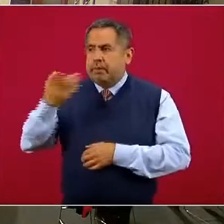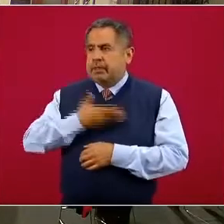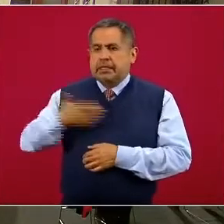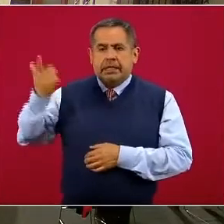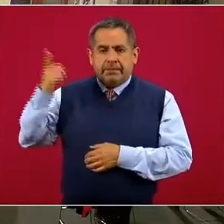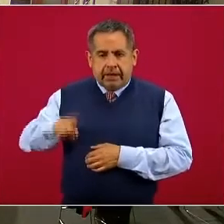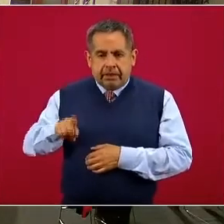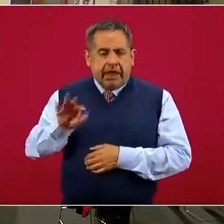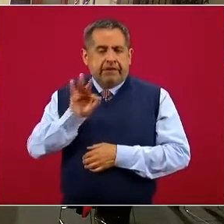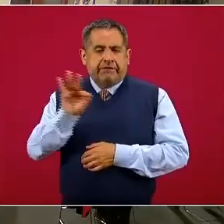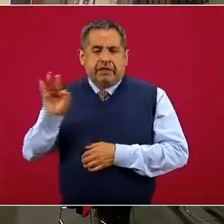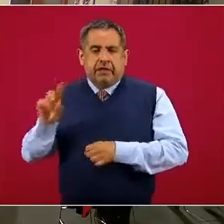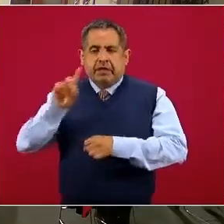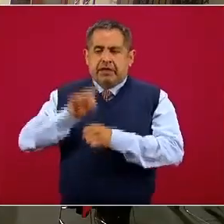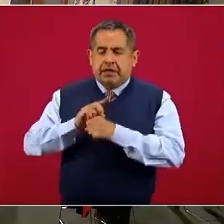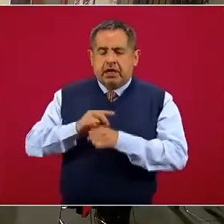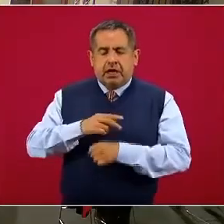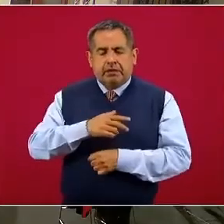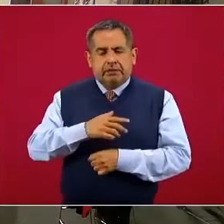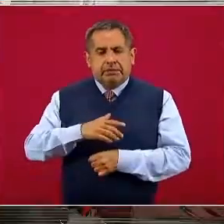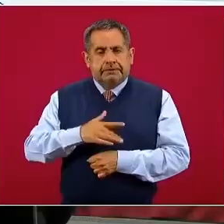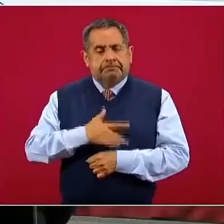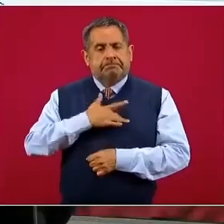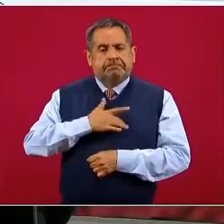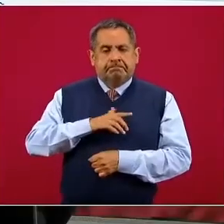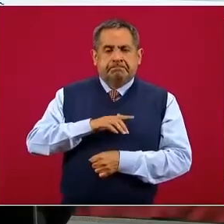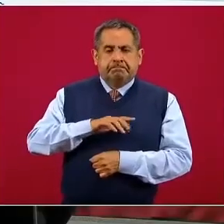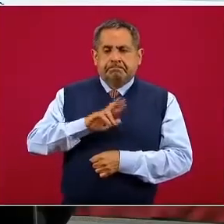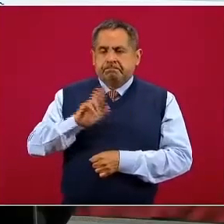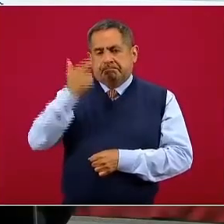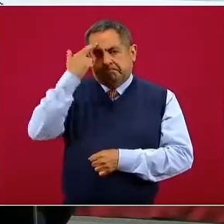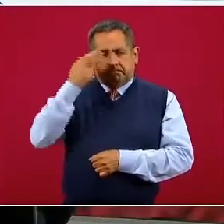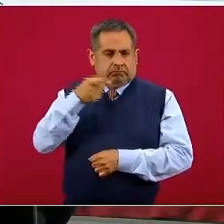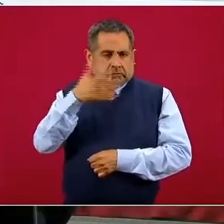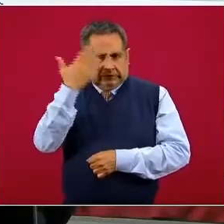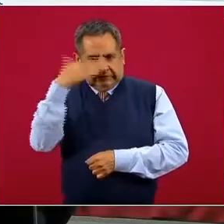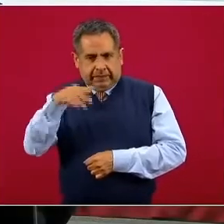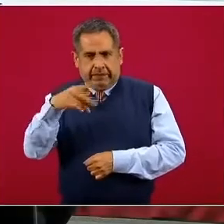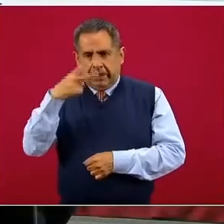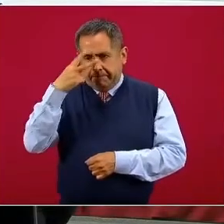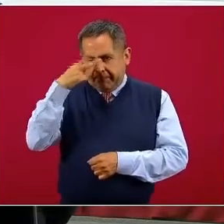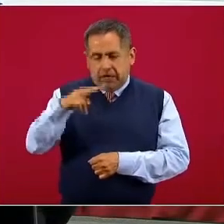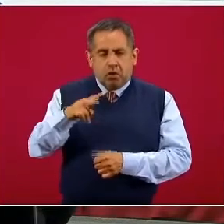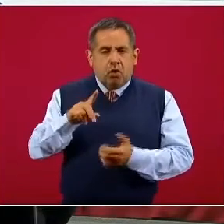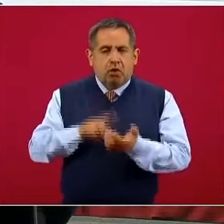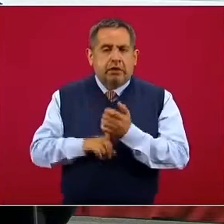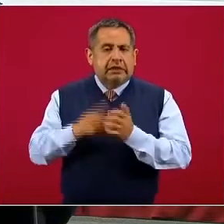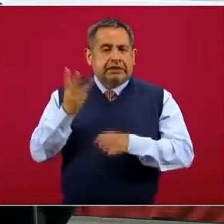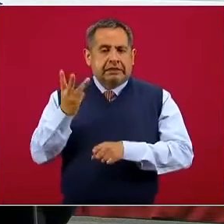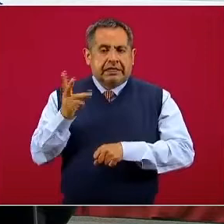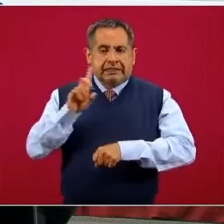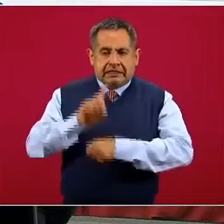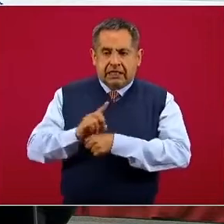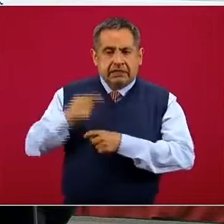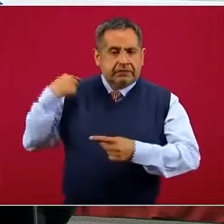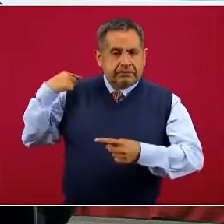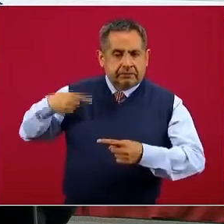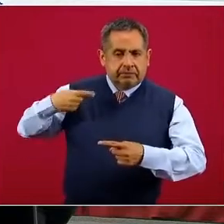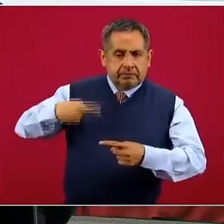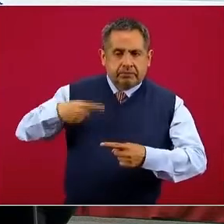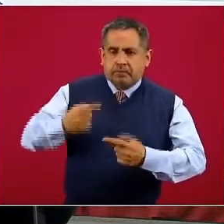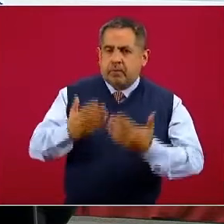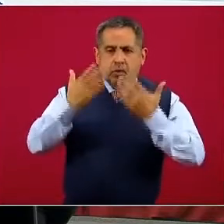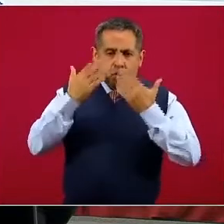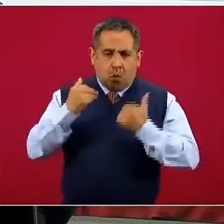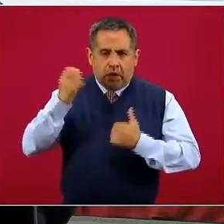estas fechas especiales que tenemos todos los años en México, que durante 3 noches no tuvimos